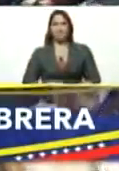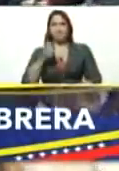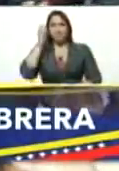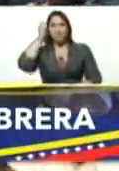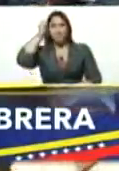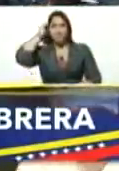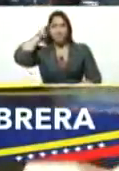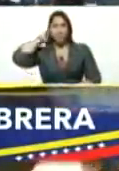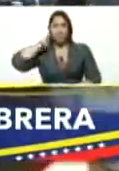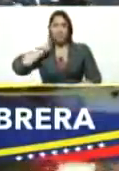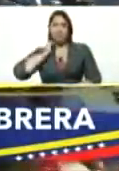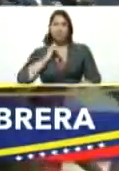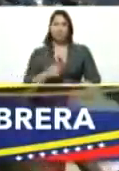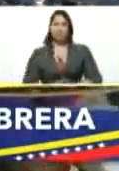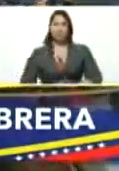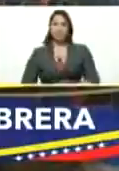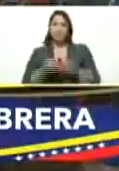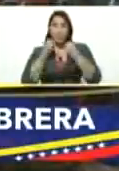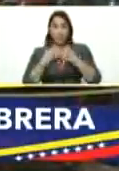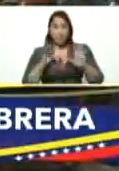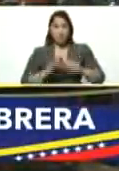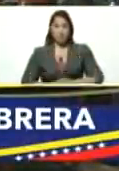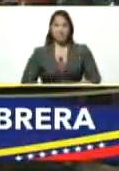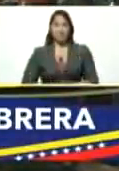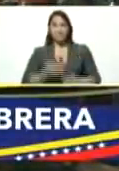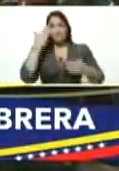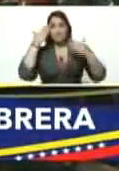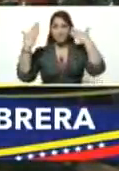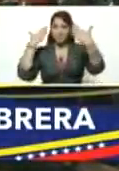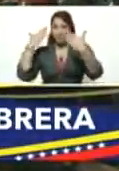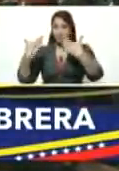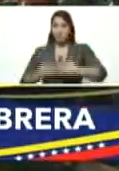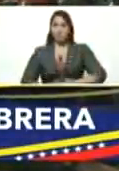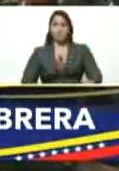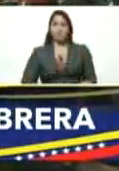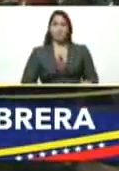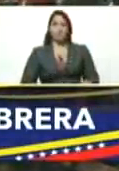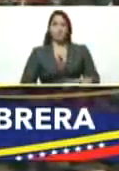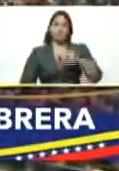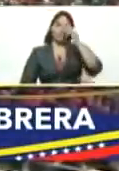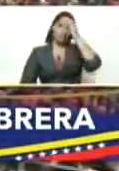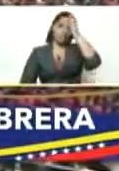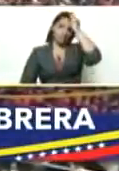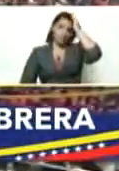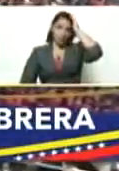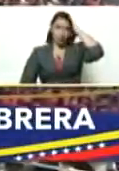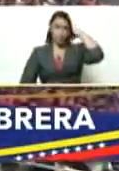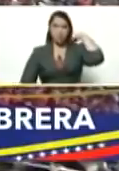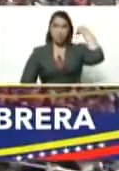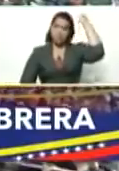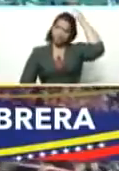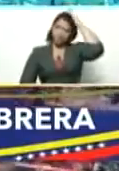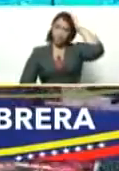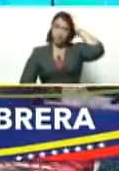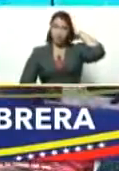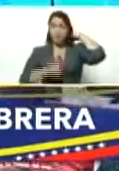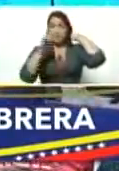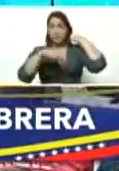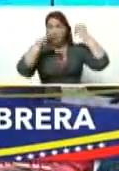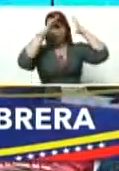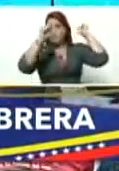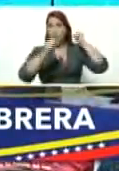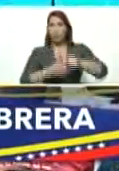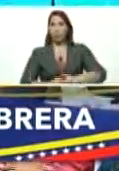bueno quiero saludar también a los embajadores